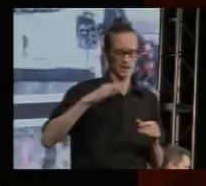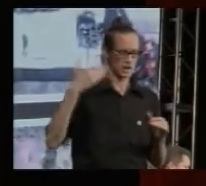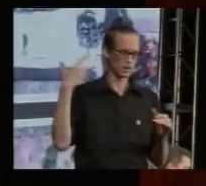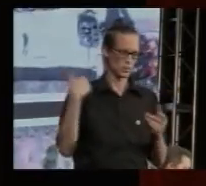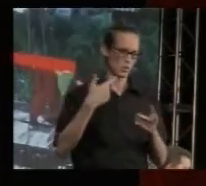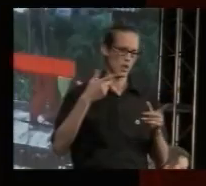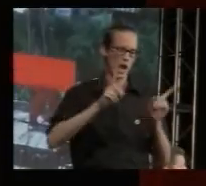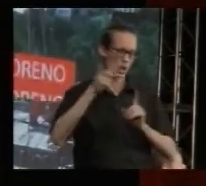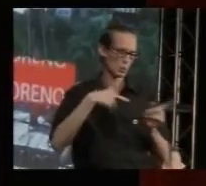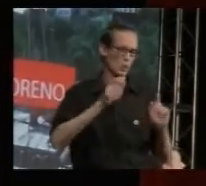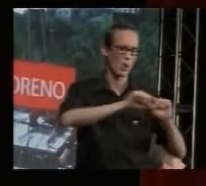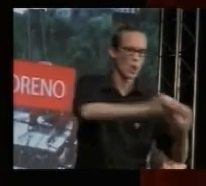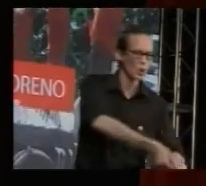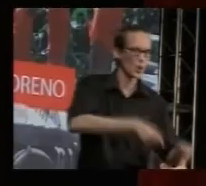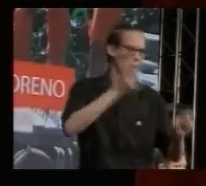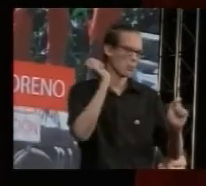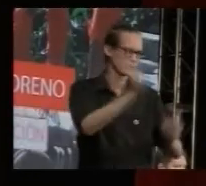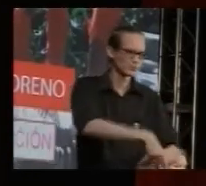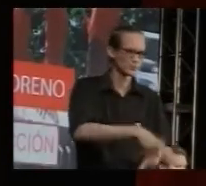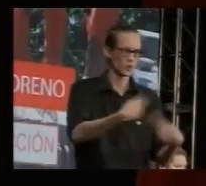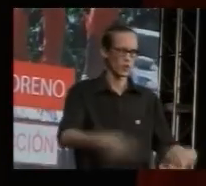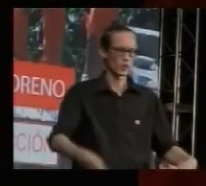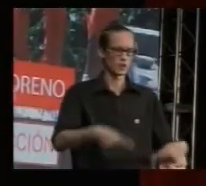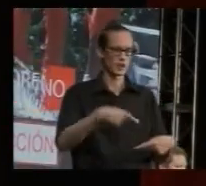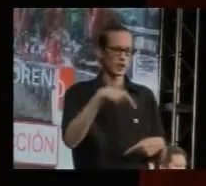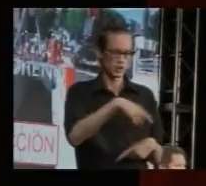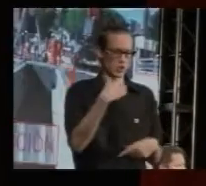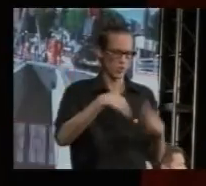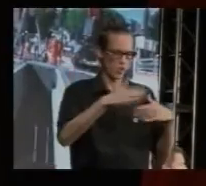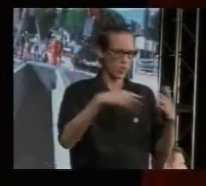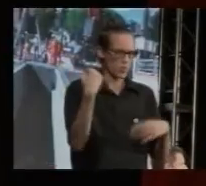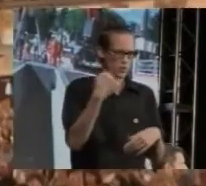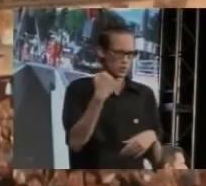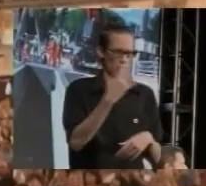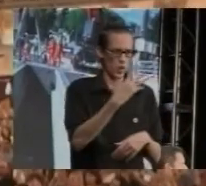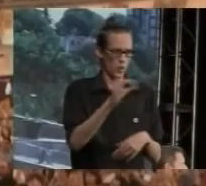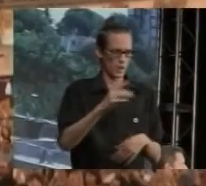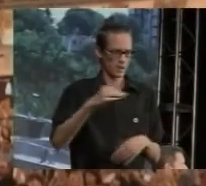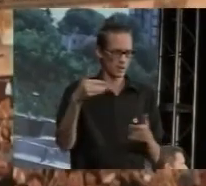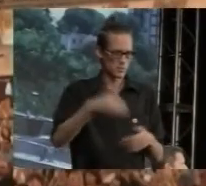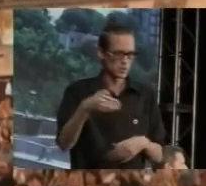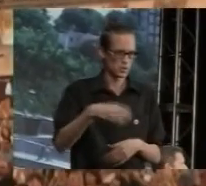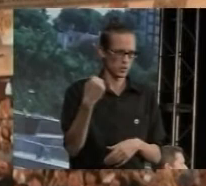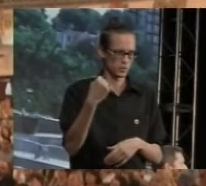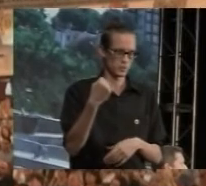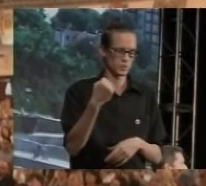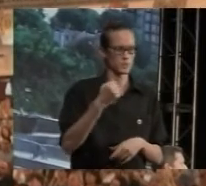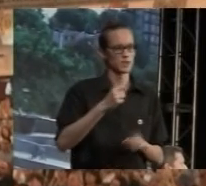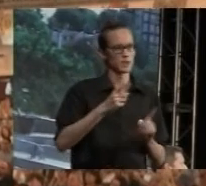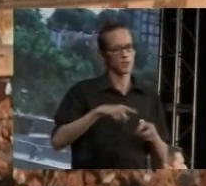han sufrido mucho deterioro. Esta es una obra importante de 40 millones de pesos. Por obras por tercero,